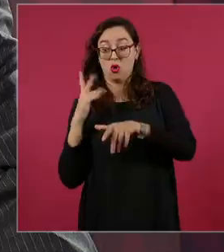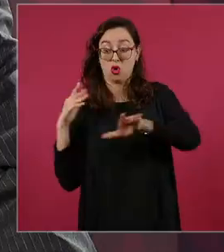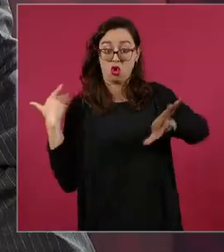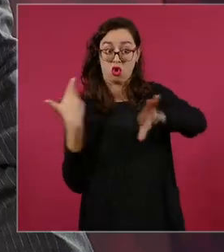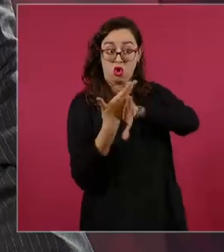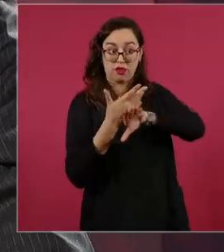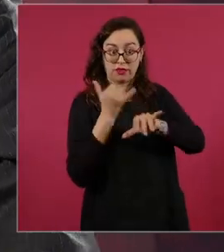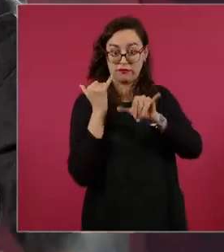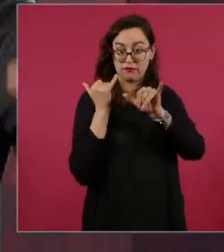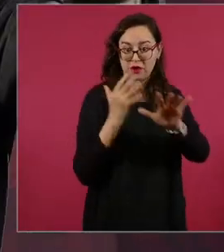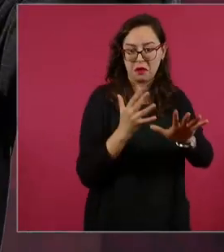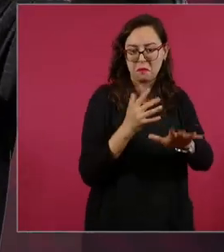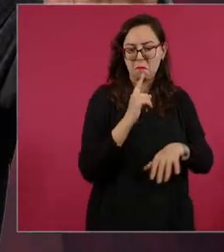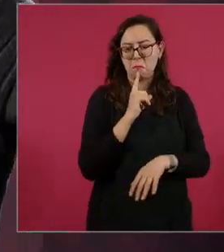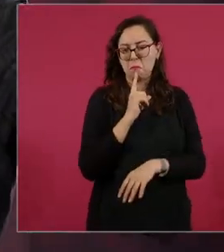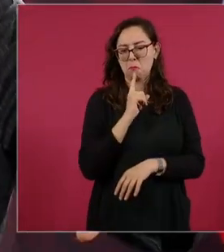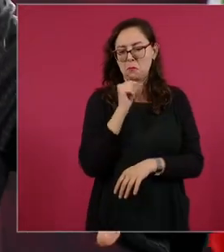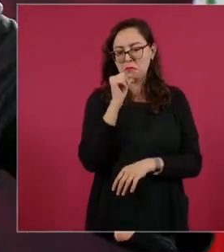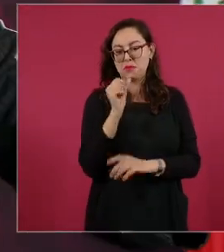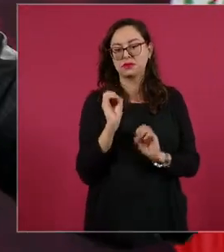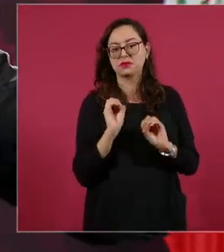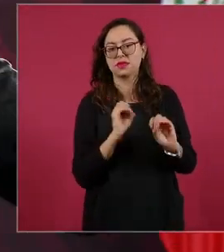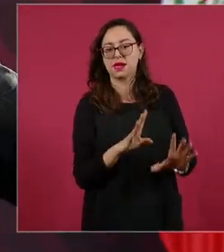fraude ese mismo día